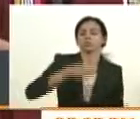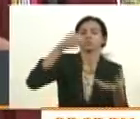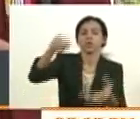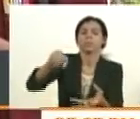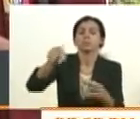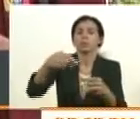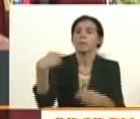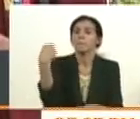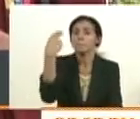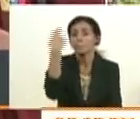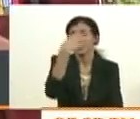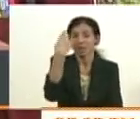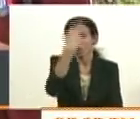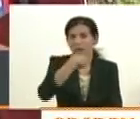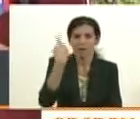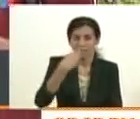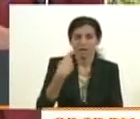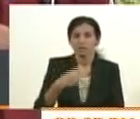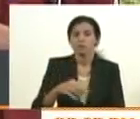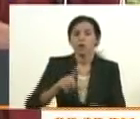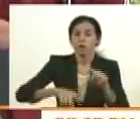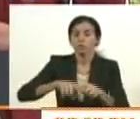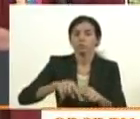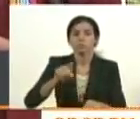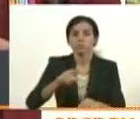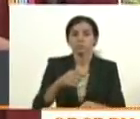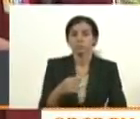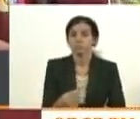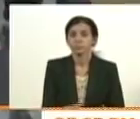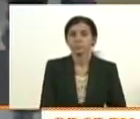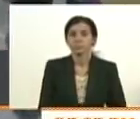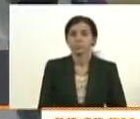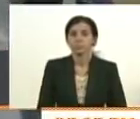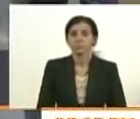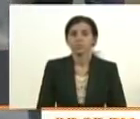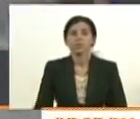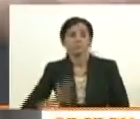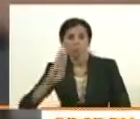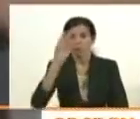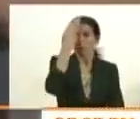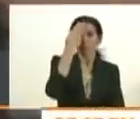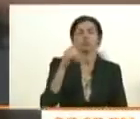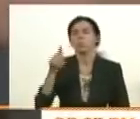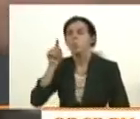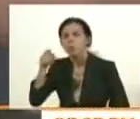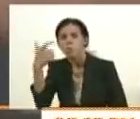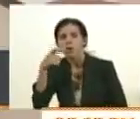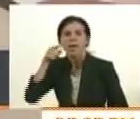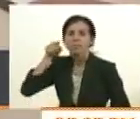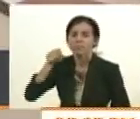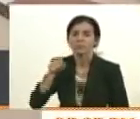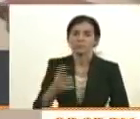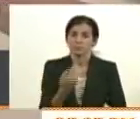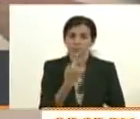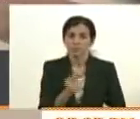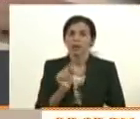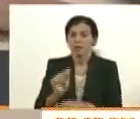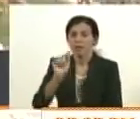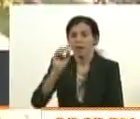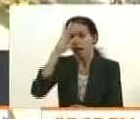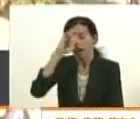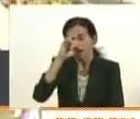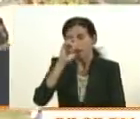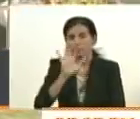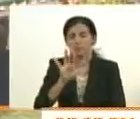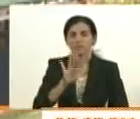para que fueran a Guarimbiar. Y les dijeron que no se podían voltear porque si se voltean los iban a buscar. Jóvenes estudiantes han sido víctimas